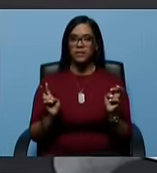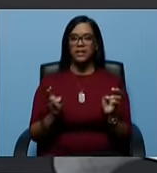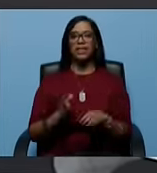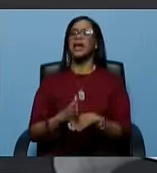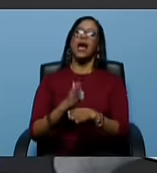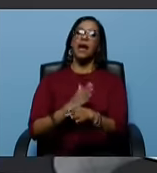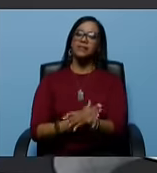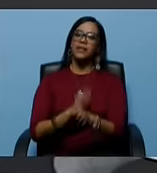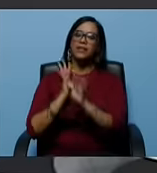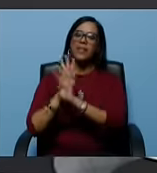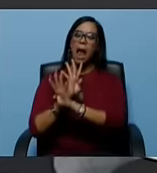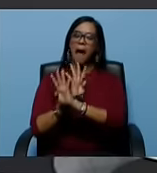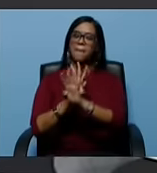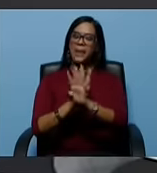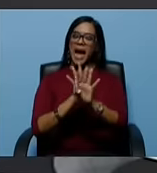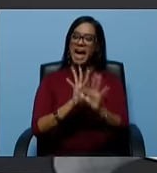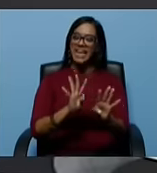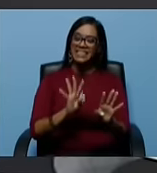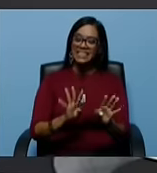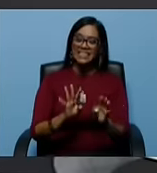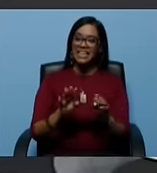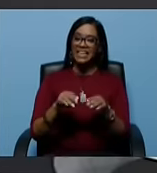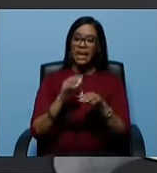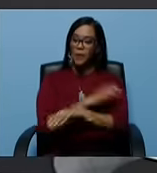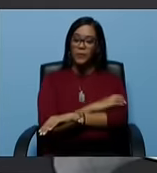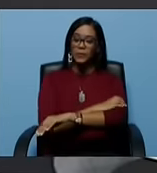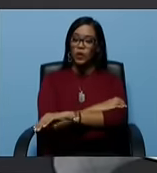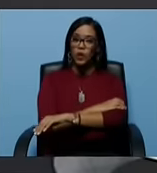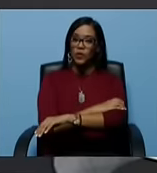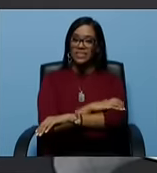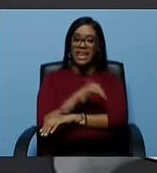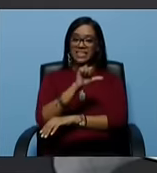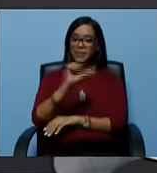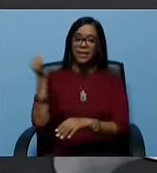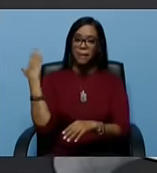de la marcha interplanetaria de la semana pasada, marcha fue?